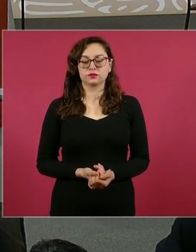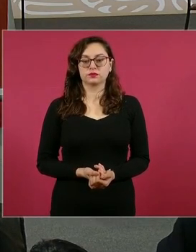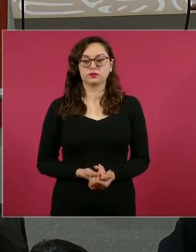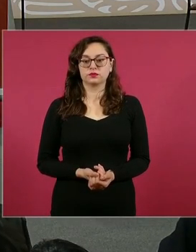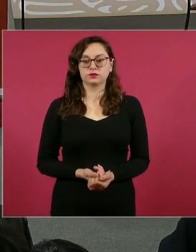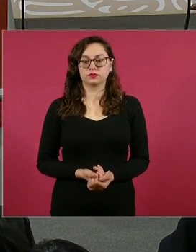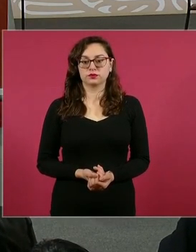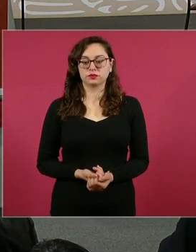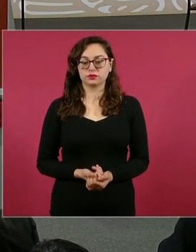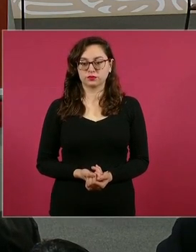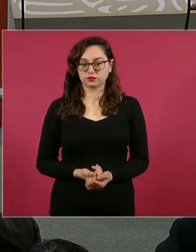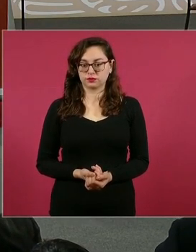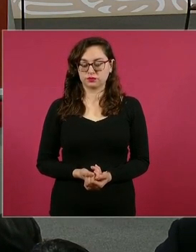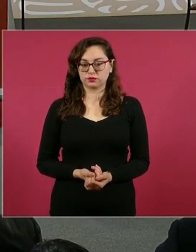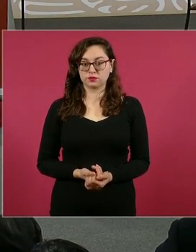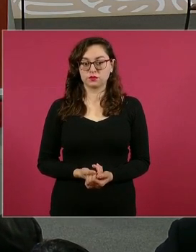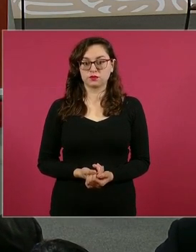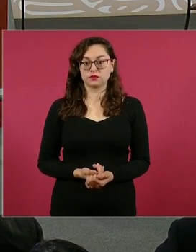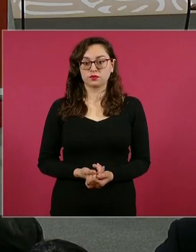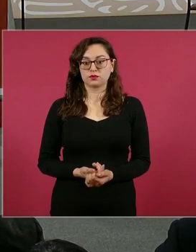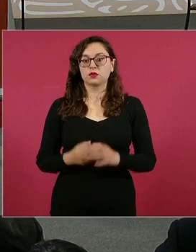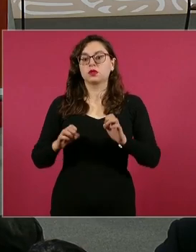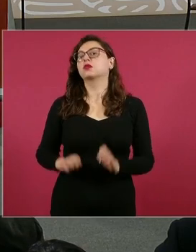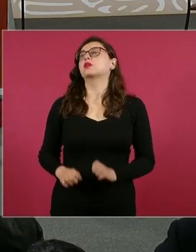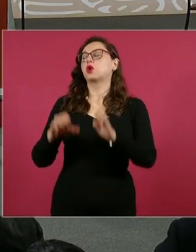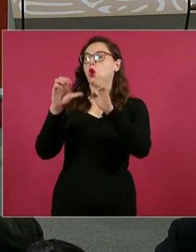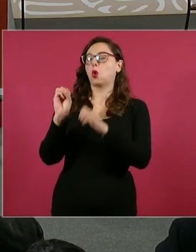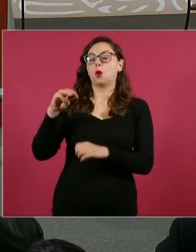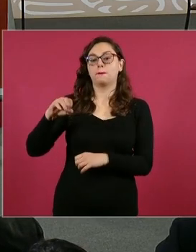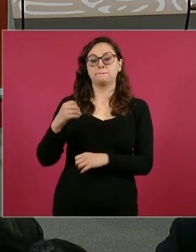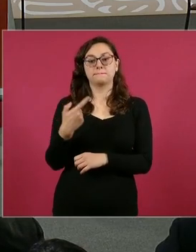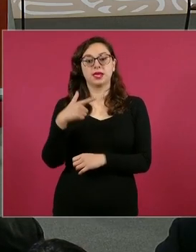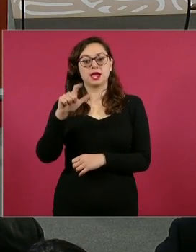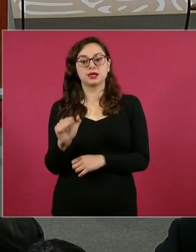50664 condominio omega